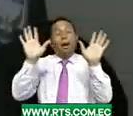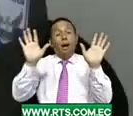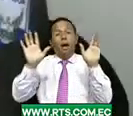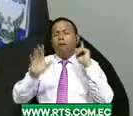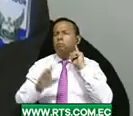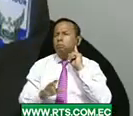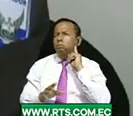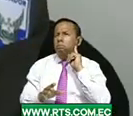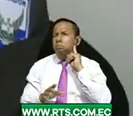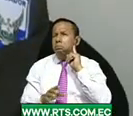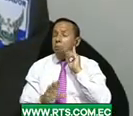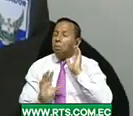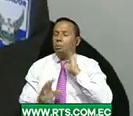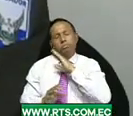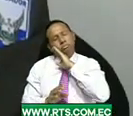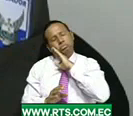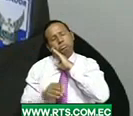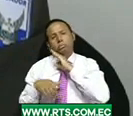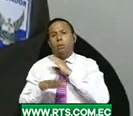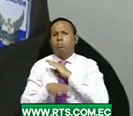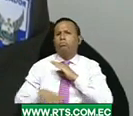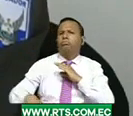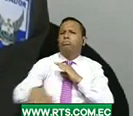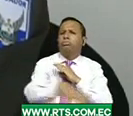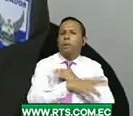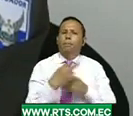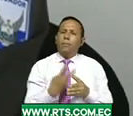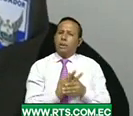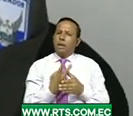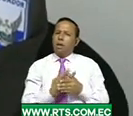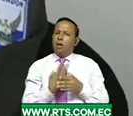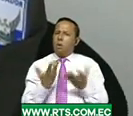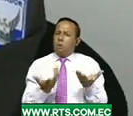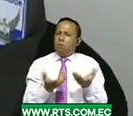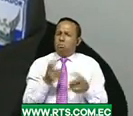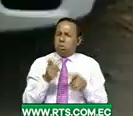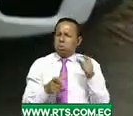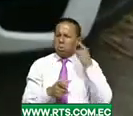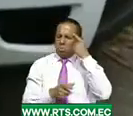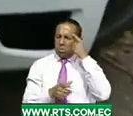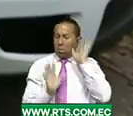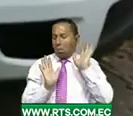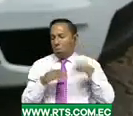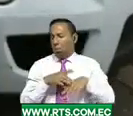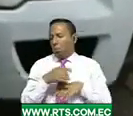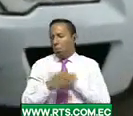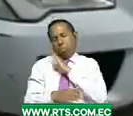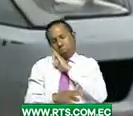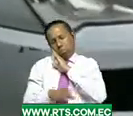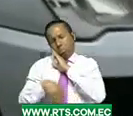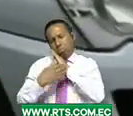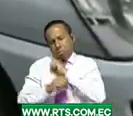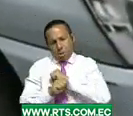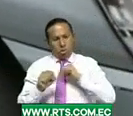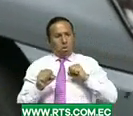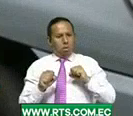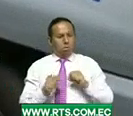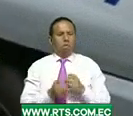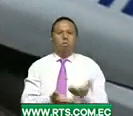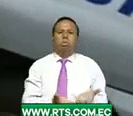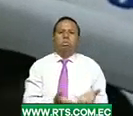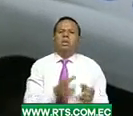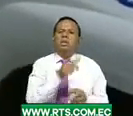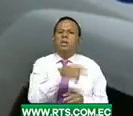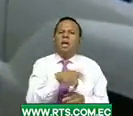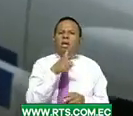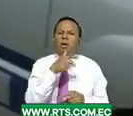Pero lamentablemente, como es un lugar desolado, no se tuvo mayor información. Hasta el momento se desconoce la identidad del ciudadano,